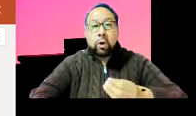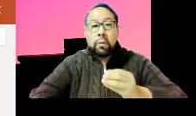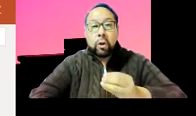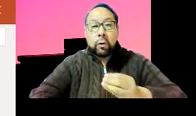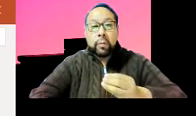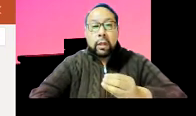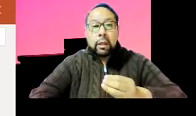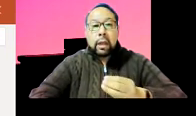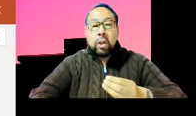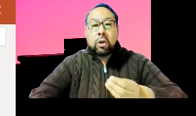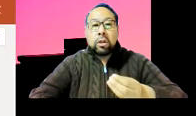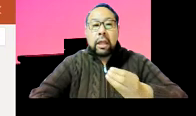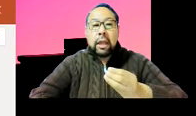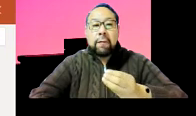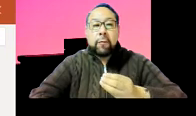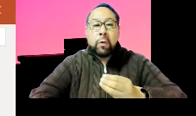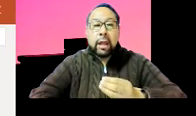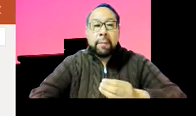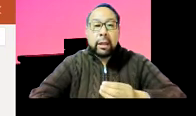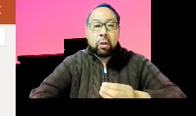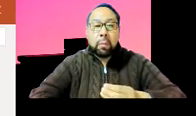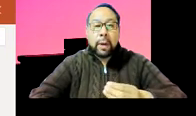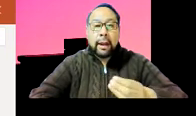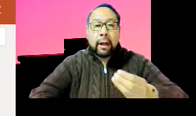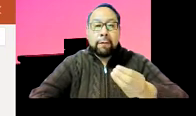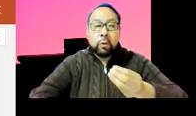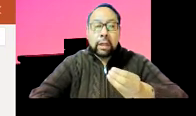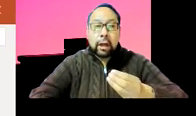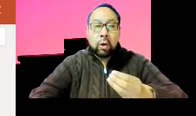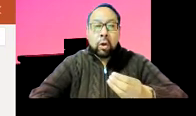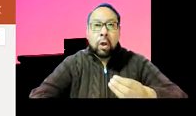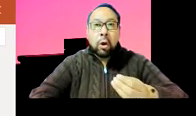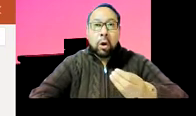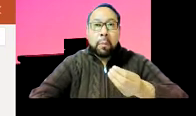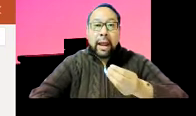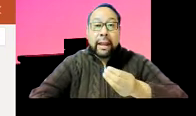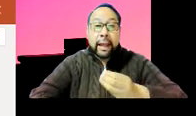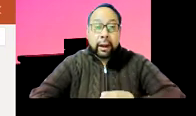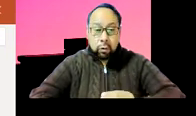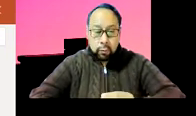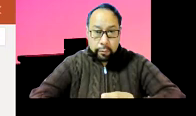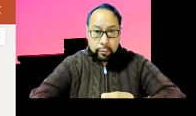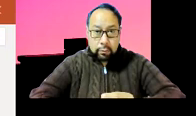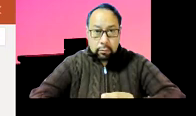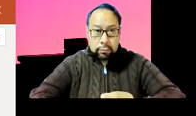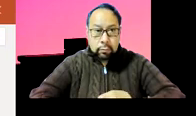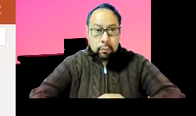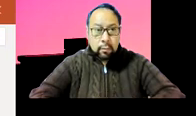algo de un modo que no tenga fundamento para refutarlo o para negarlo.